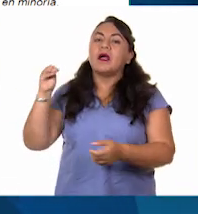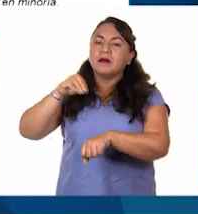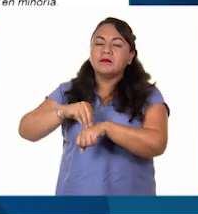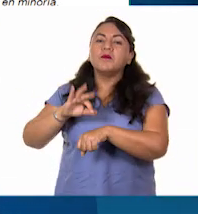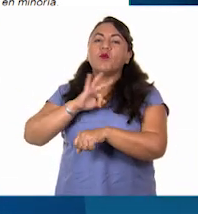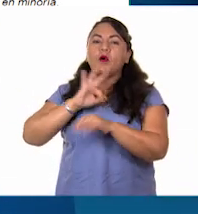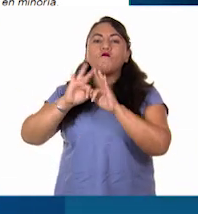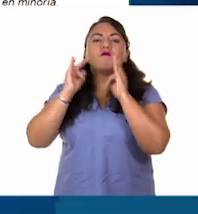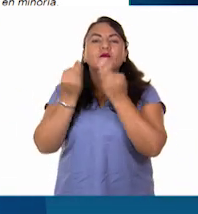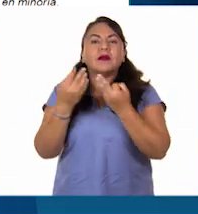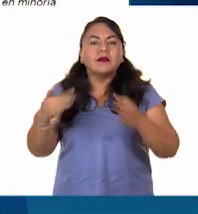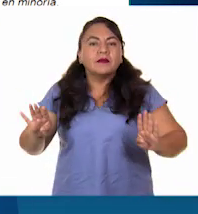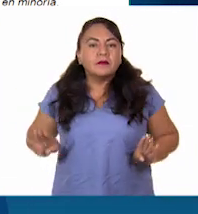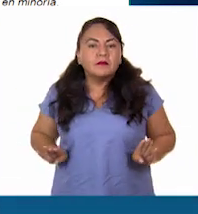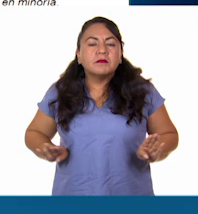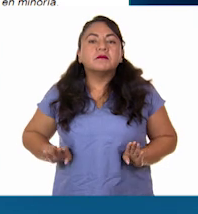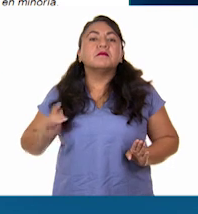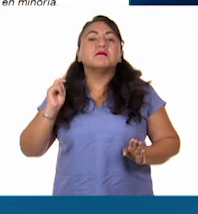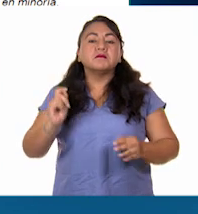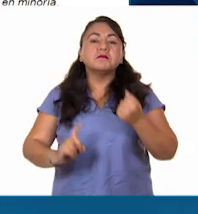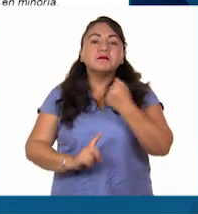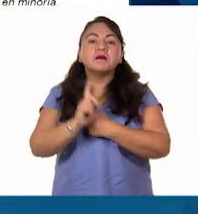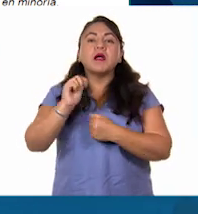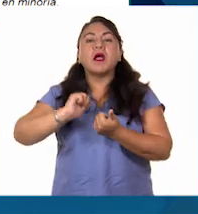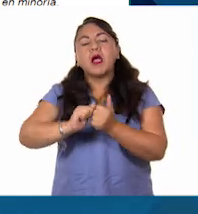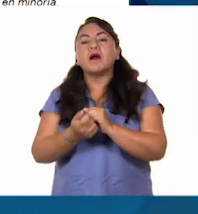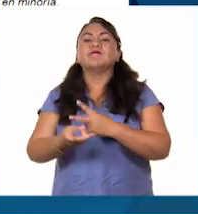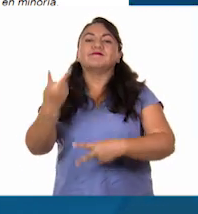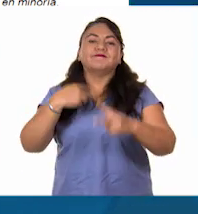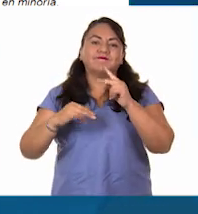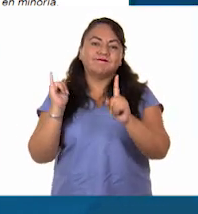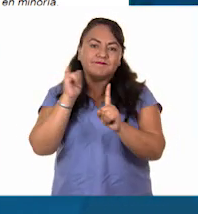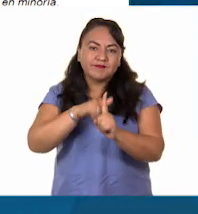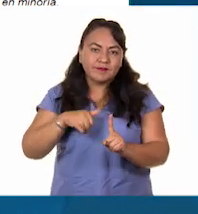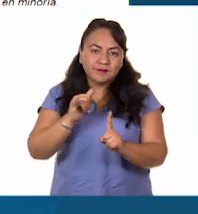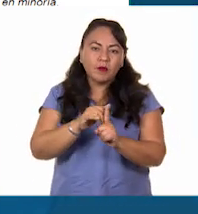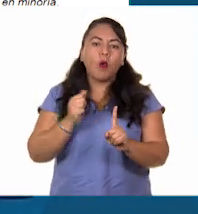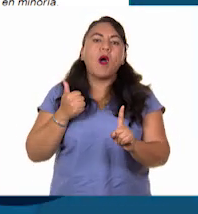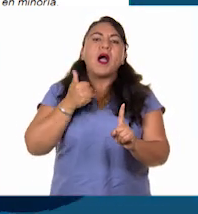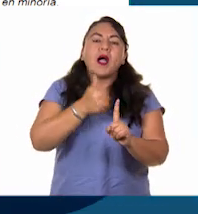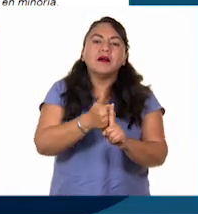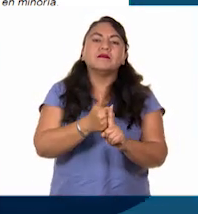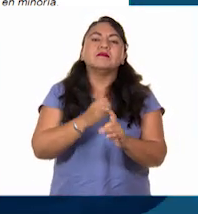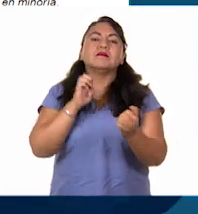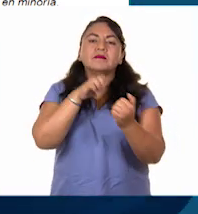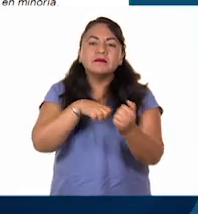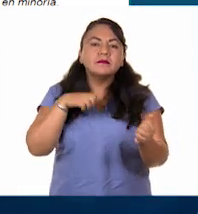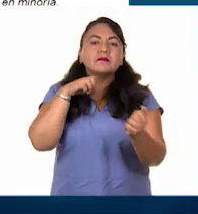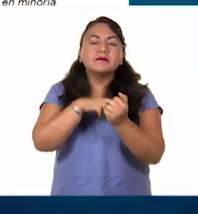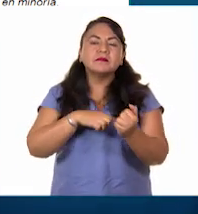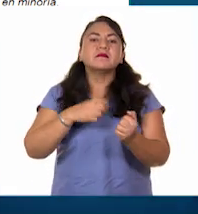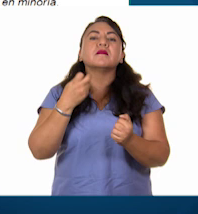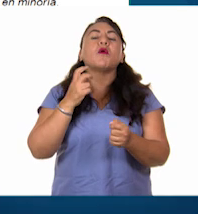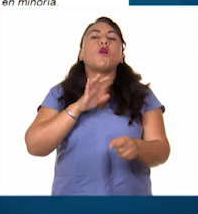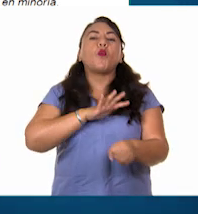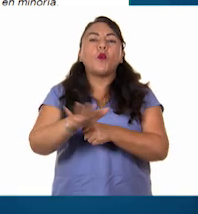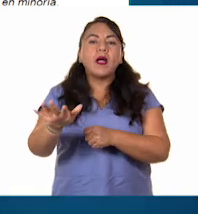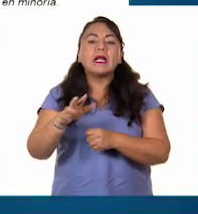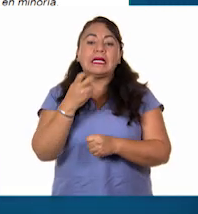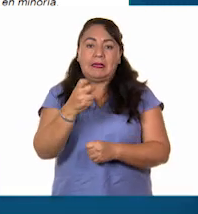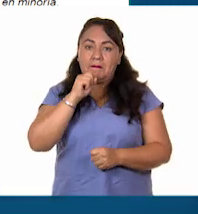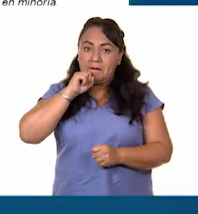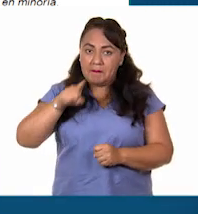son posibles consecuencias de que haya acoso, ¿no? Situaciones que son manifestaciones directas del mismo